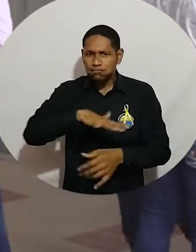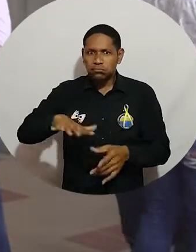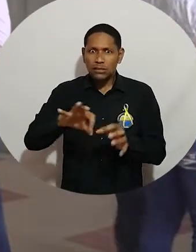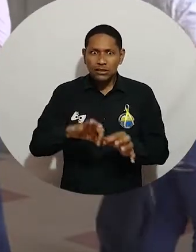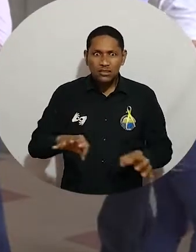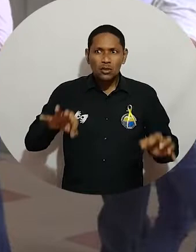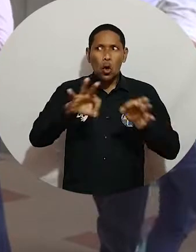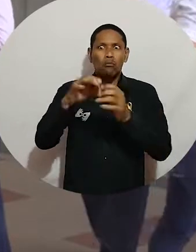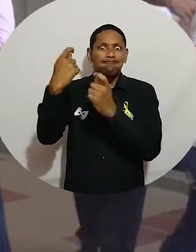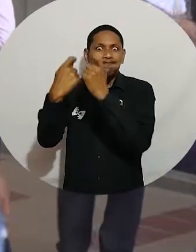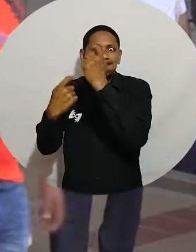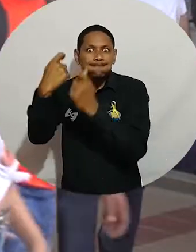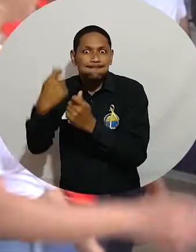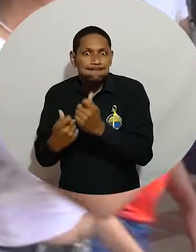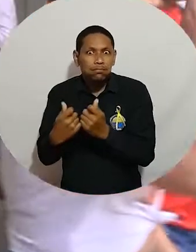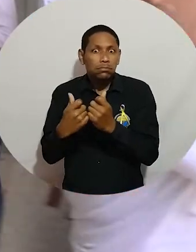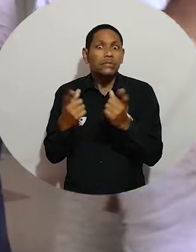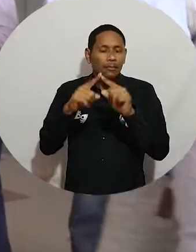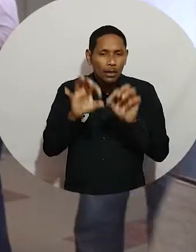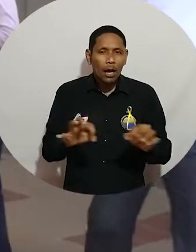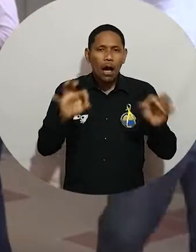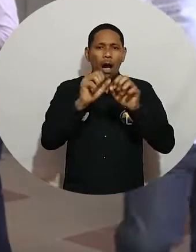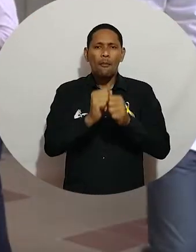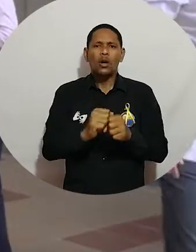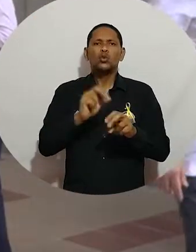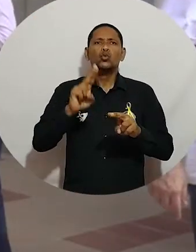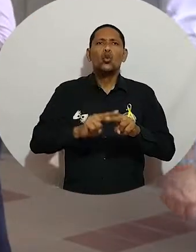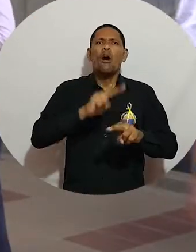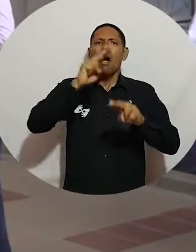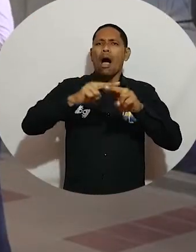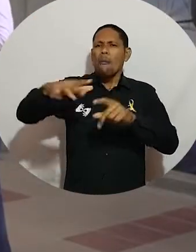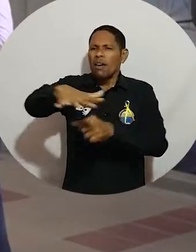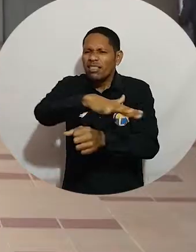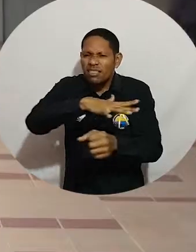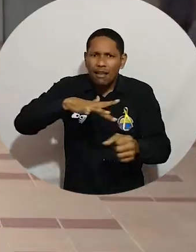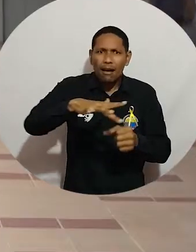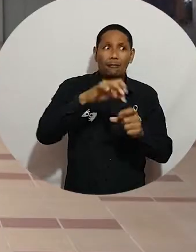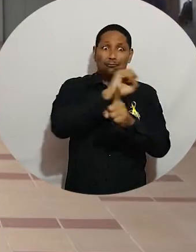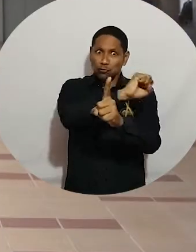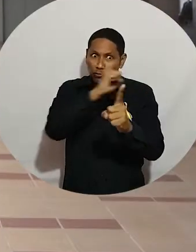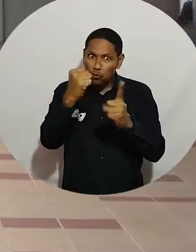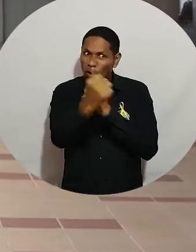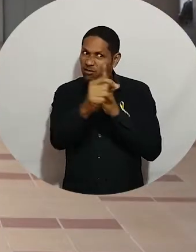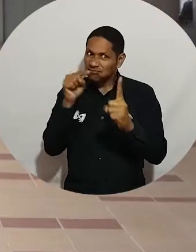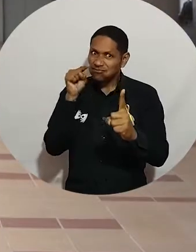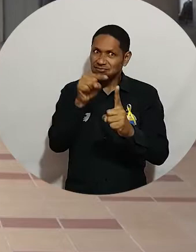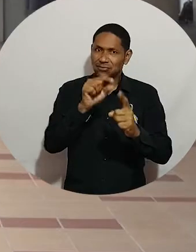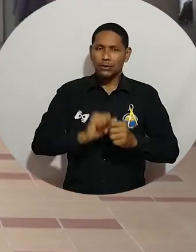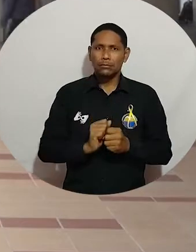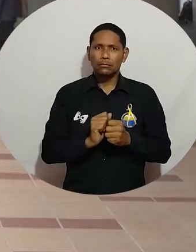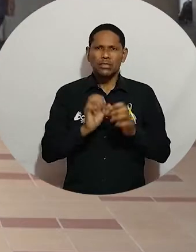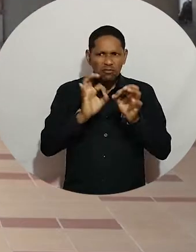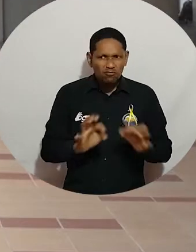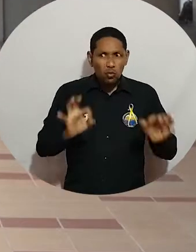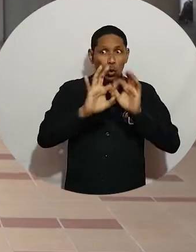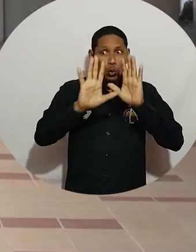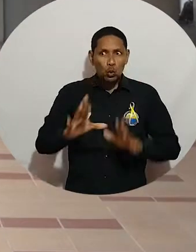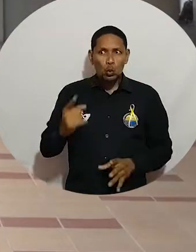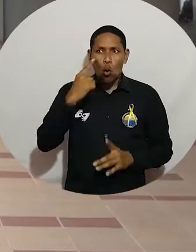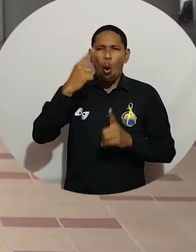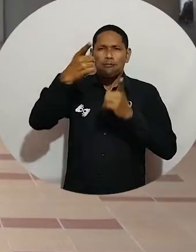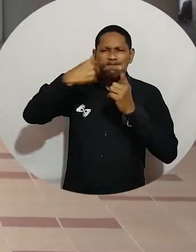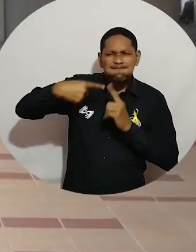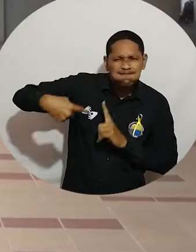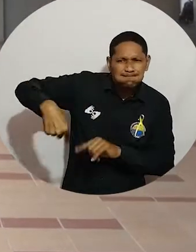no solamente desde el punto de vista económico, sino también ambiental y social. El objetivo que tenemos es buscar alternativas de